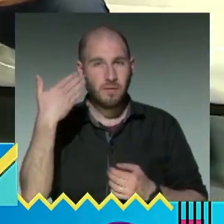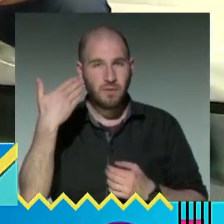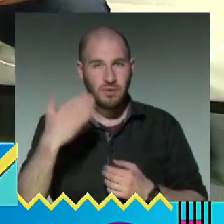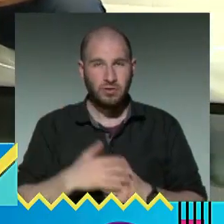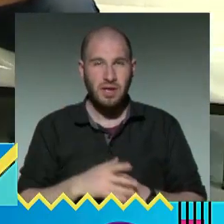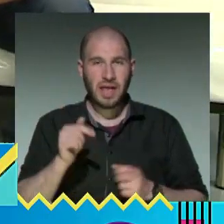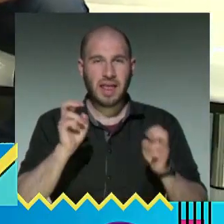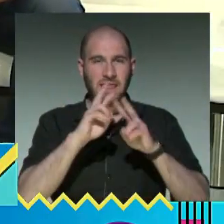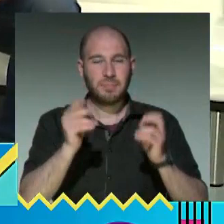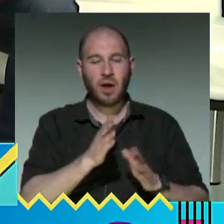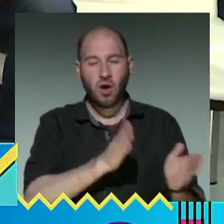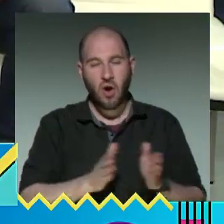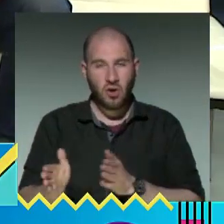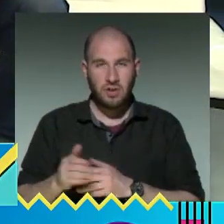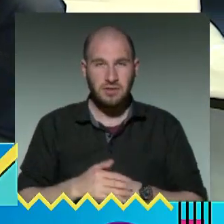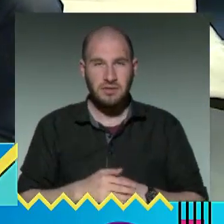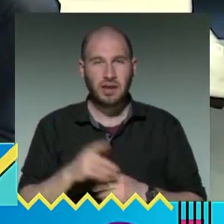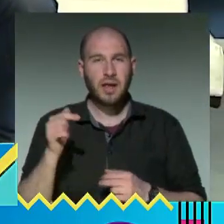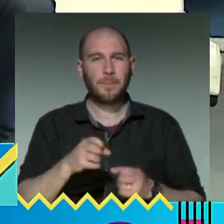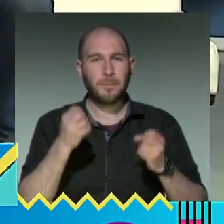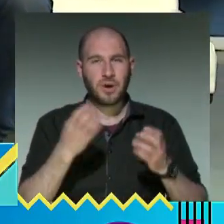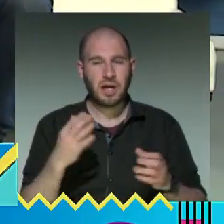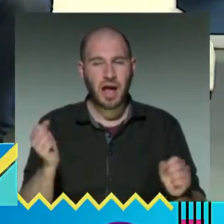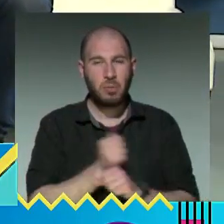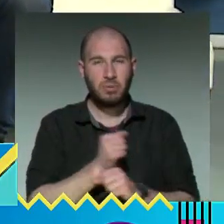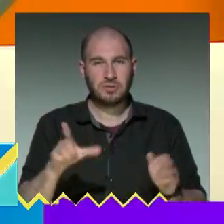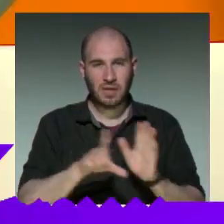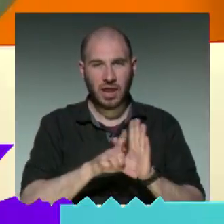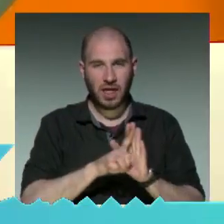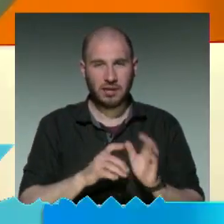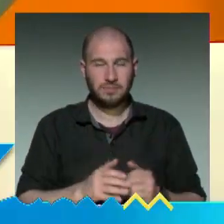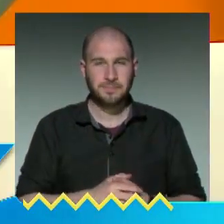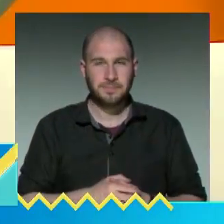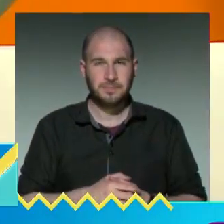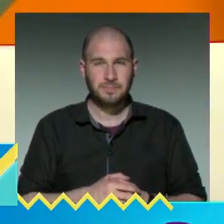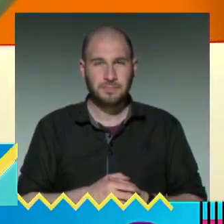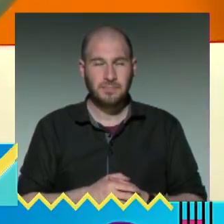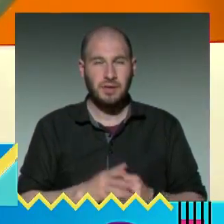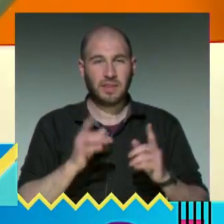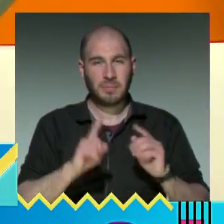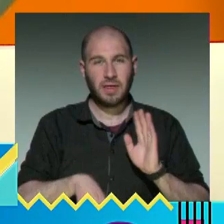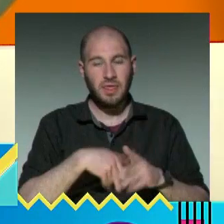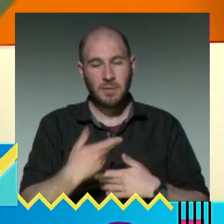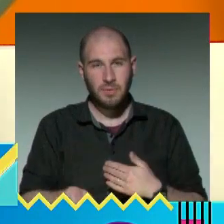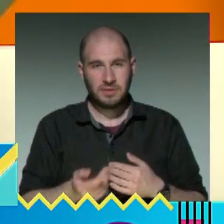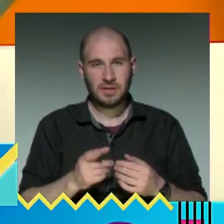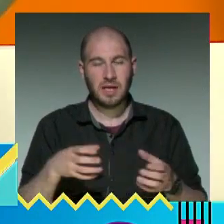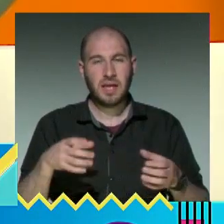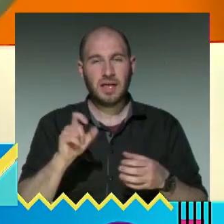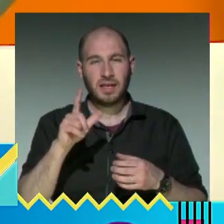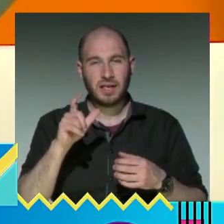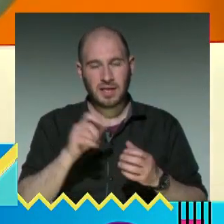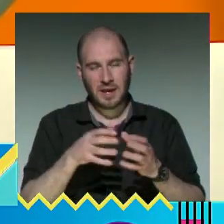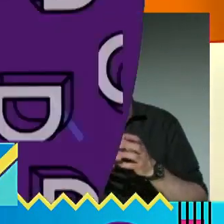salió el tema del ordenamiento a partir o a raíz de la aprobación de la ley y posteriormente del plan que se dio el